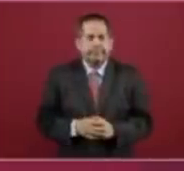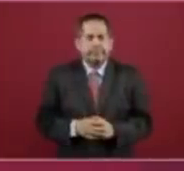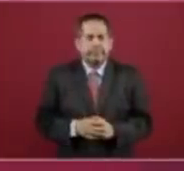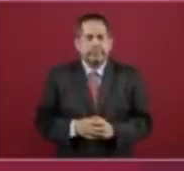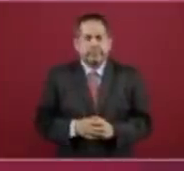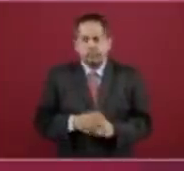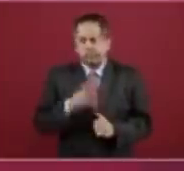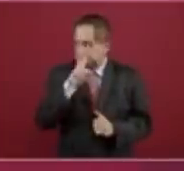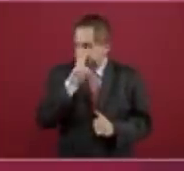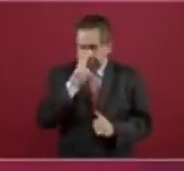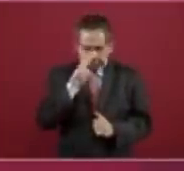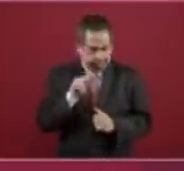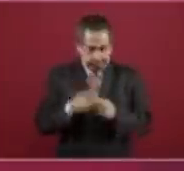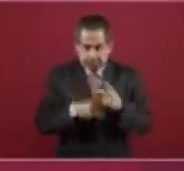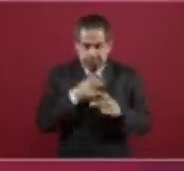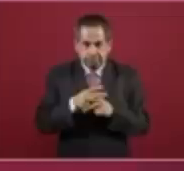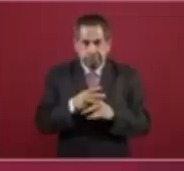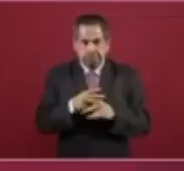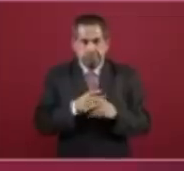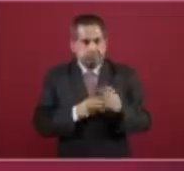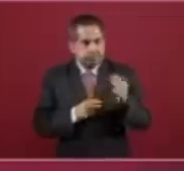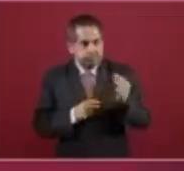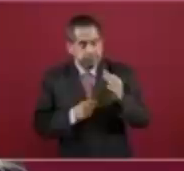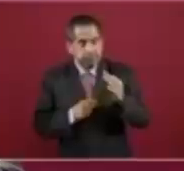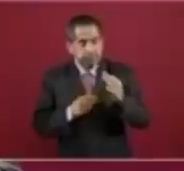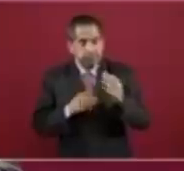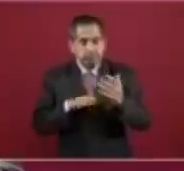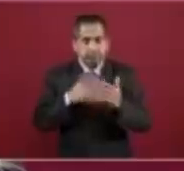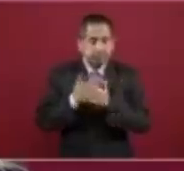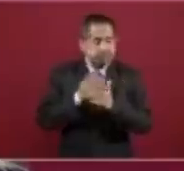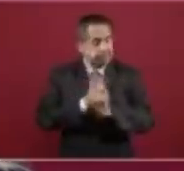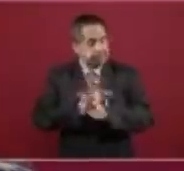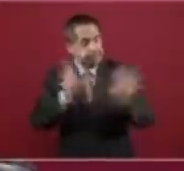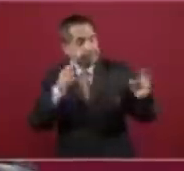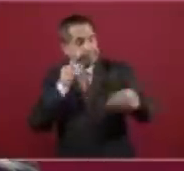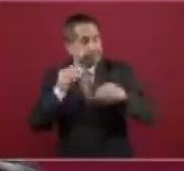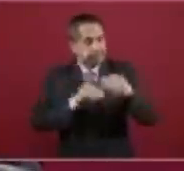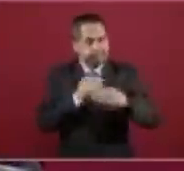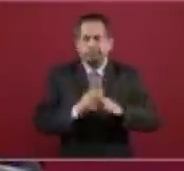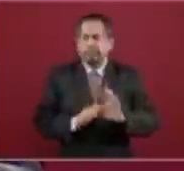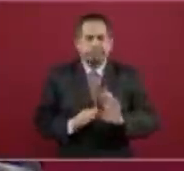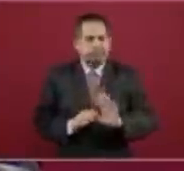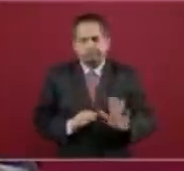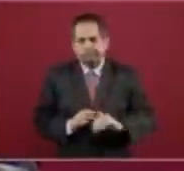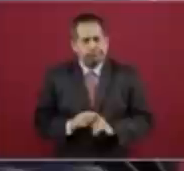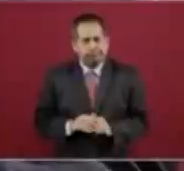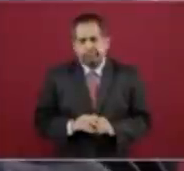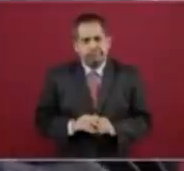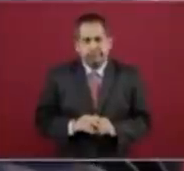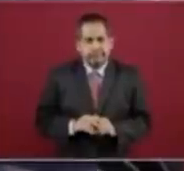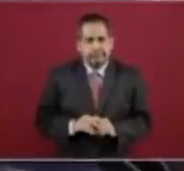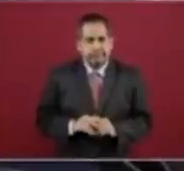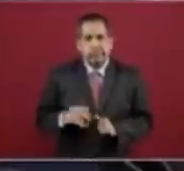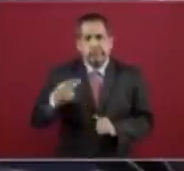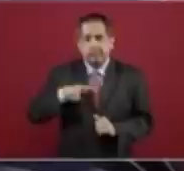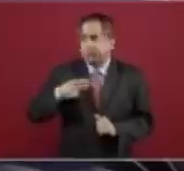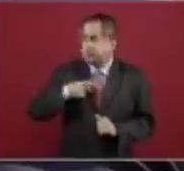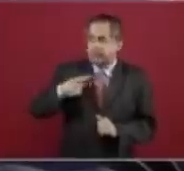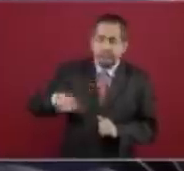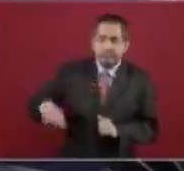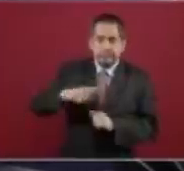No vamos a caer en ninguna provocación. Les decía yo que la gente en nuestro